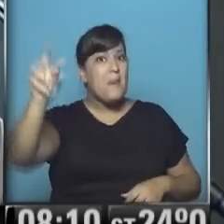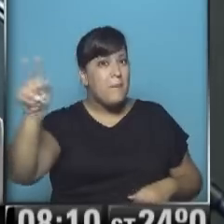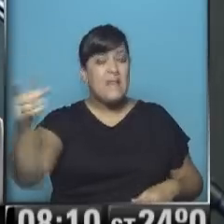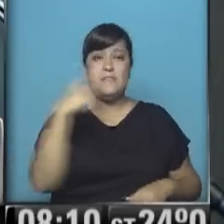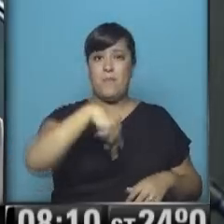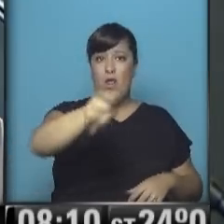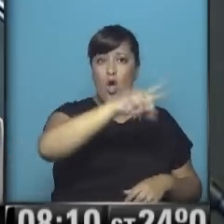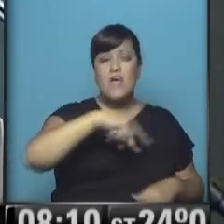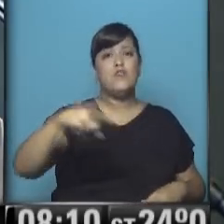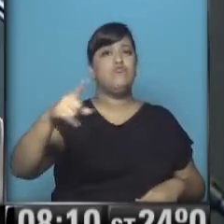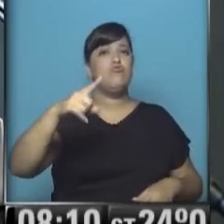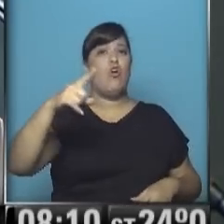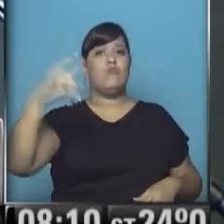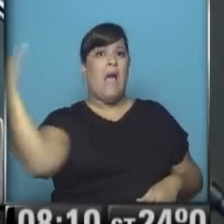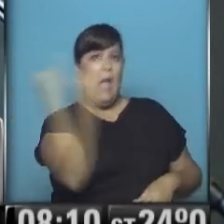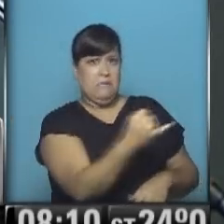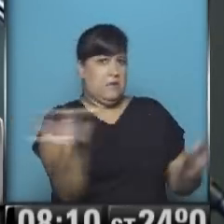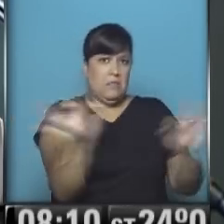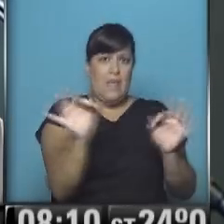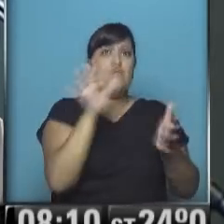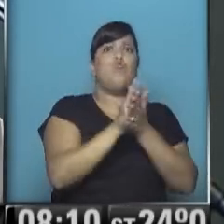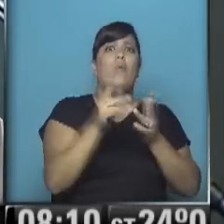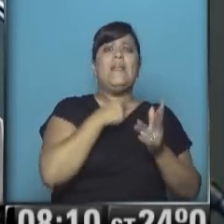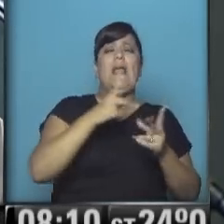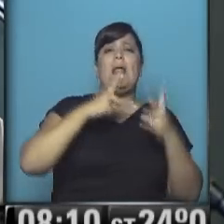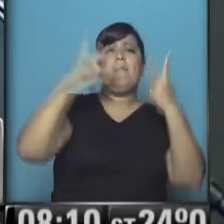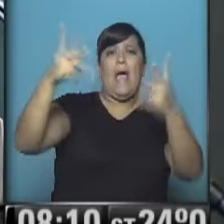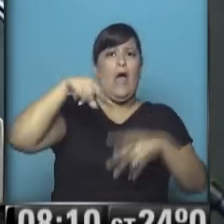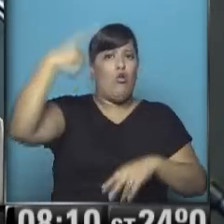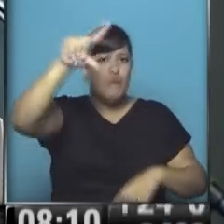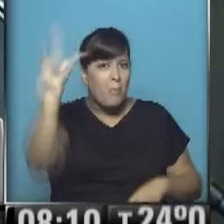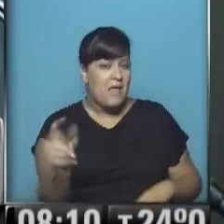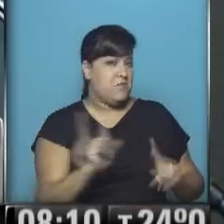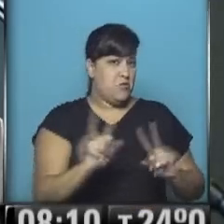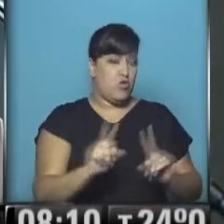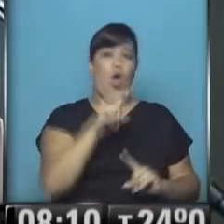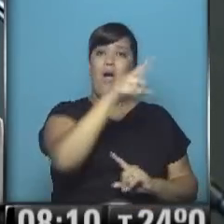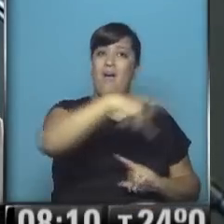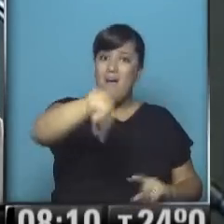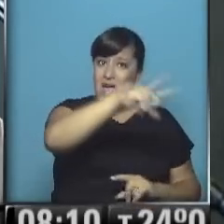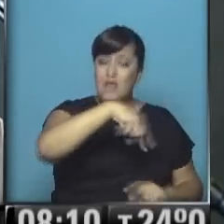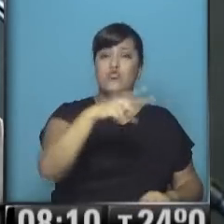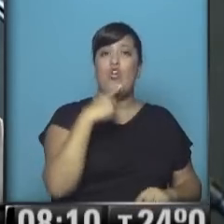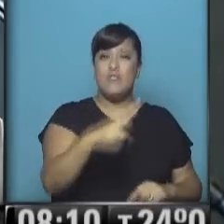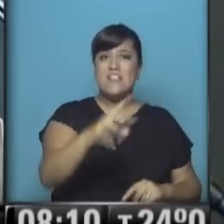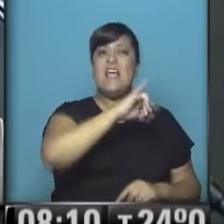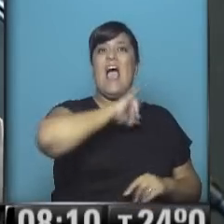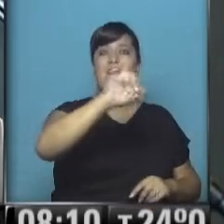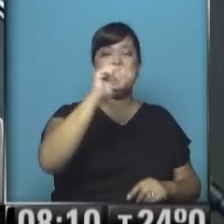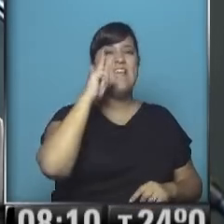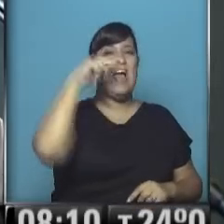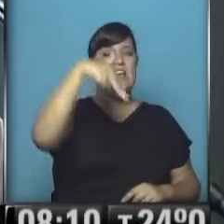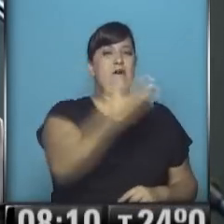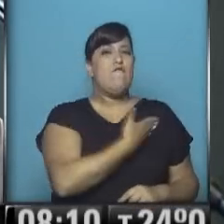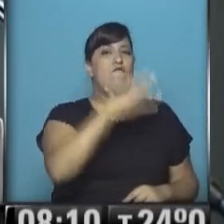ningún momento planteó esta situación ante las autoridades de la empresa. El periodista de buenosairesherald.com informó al sitio